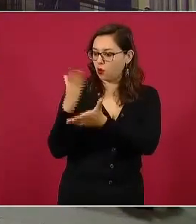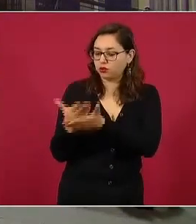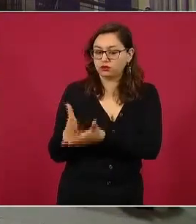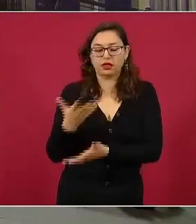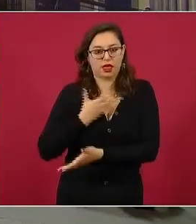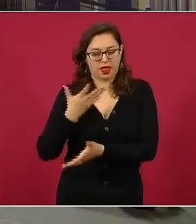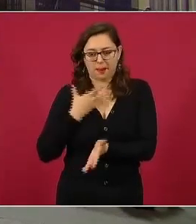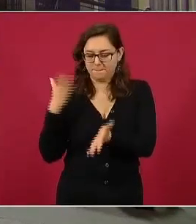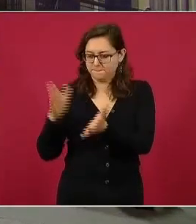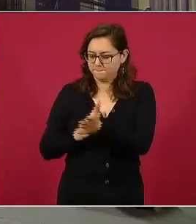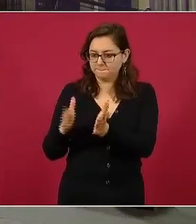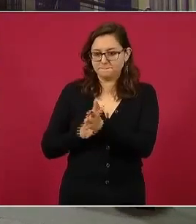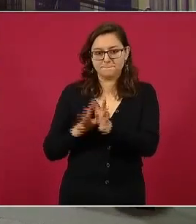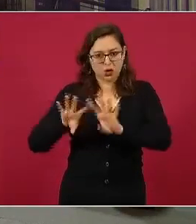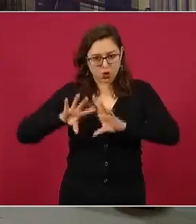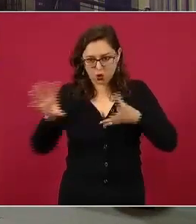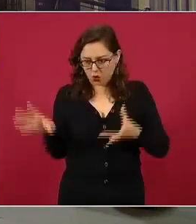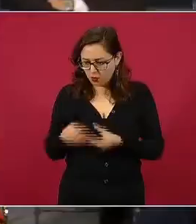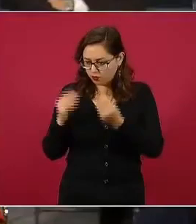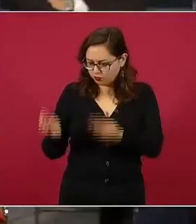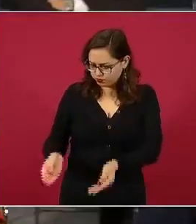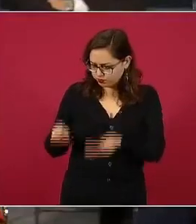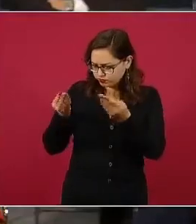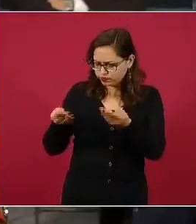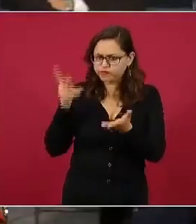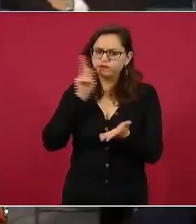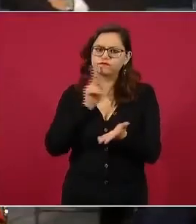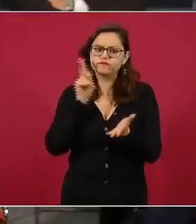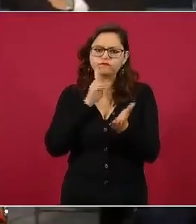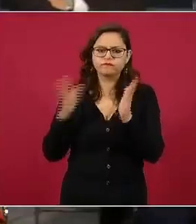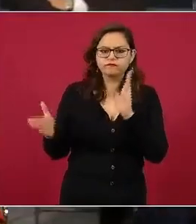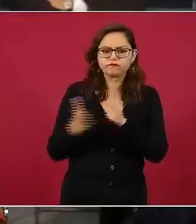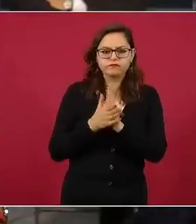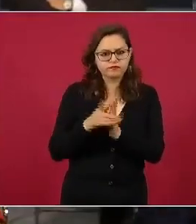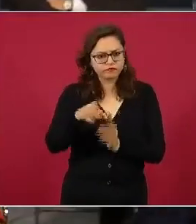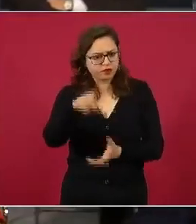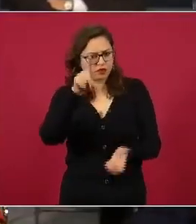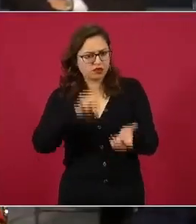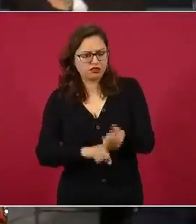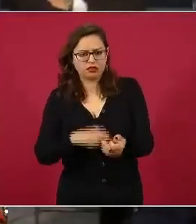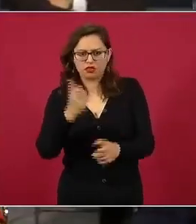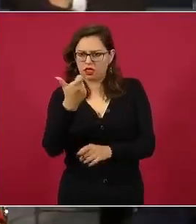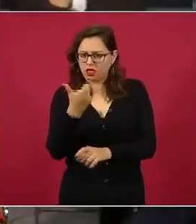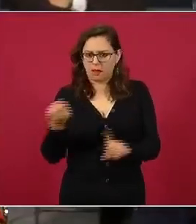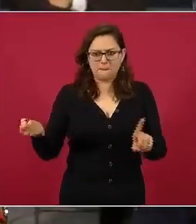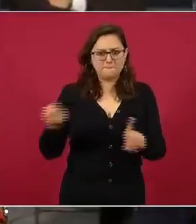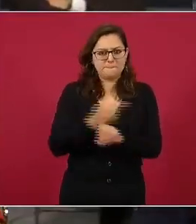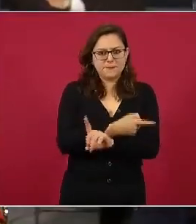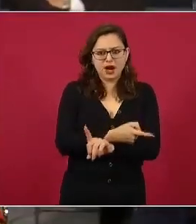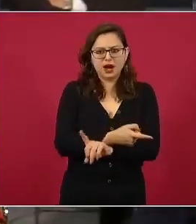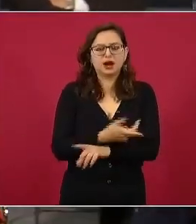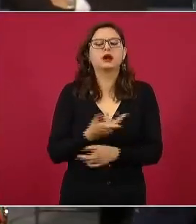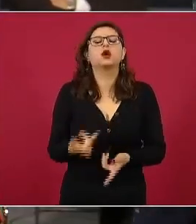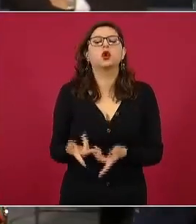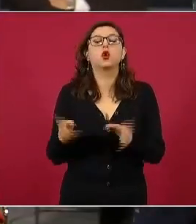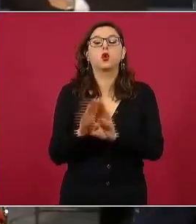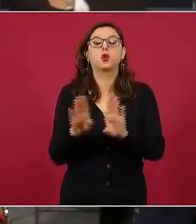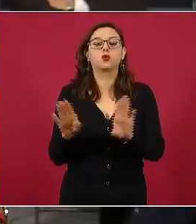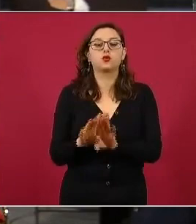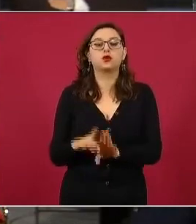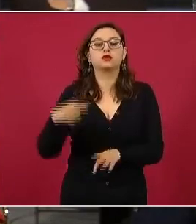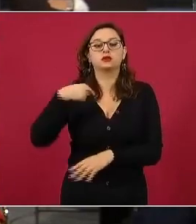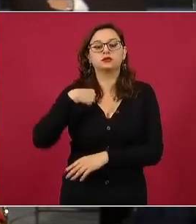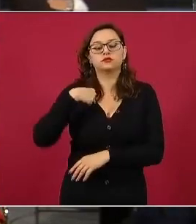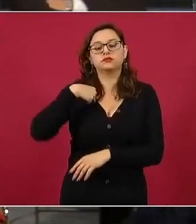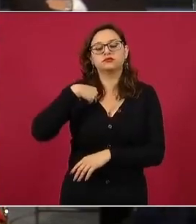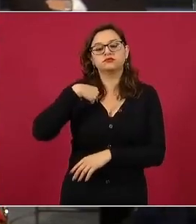documentos al respecto de tener evidencia de posibles desvíos. Entonces, aquí lo que se está pidiendo, y repito, ya le